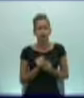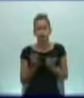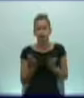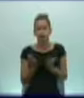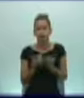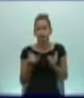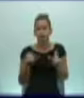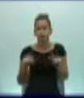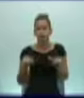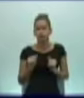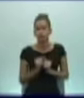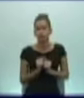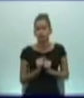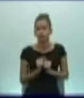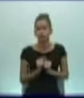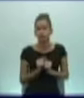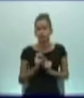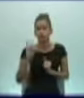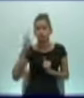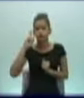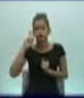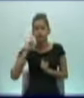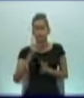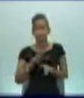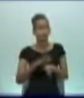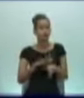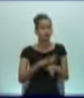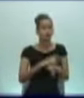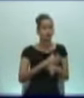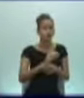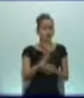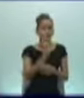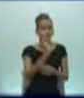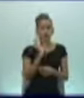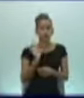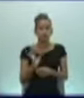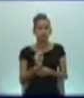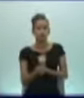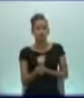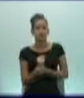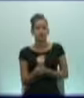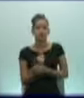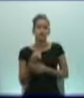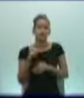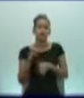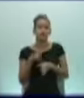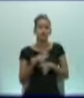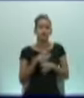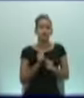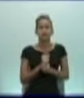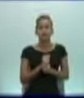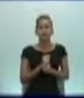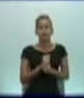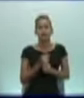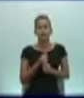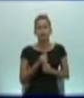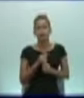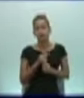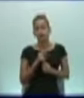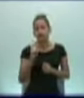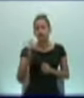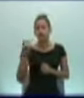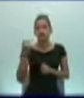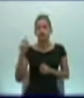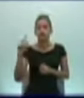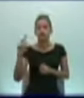Recuerden, el significado del tanto por ciento, que significa tantos de cada 100, que es decir, la cantidad de elementos